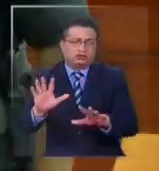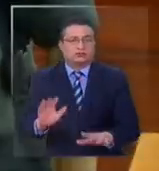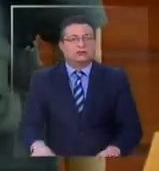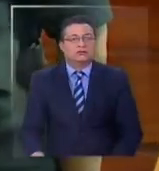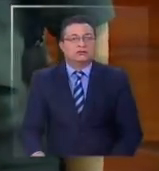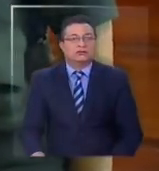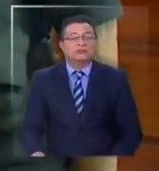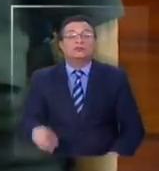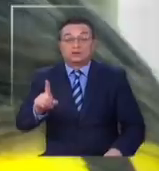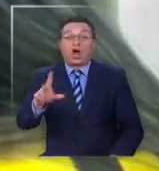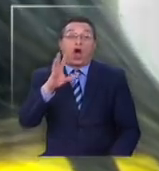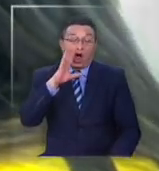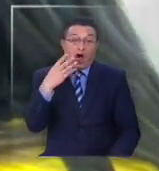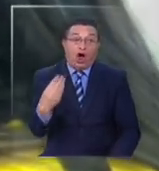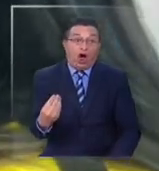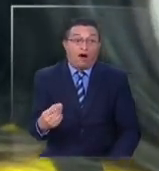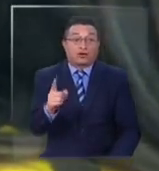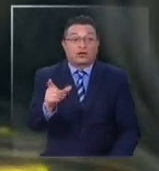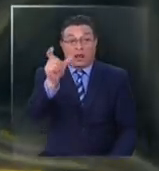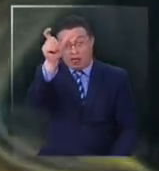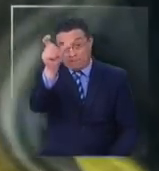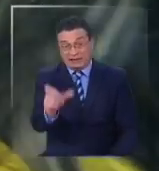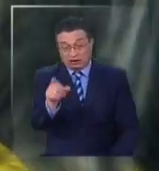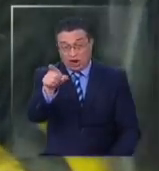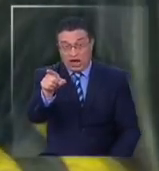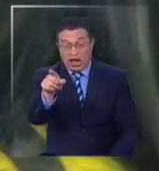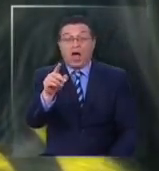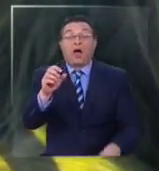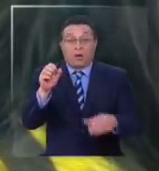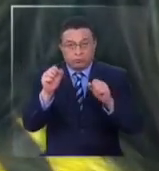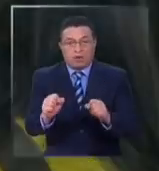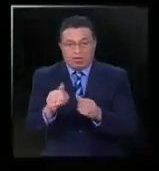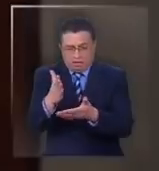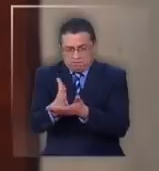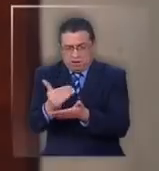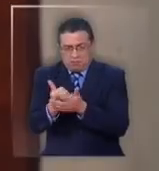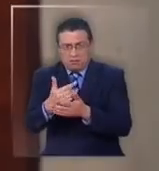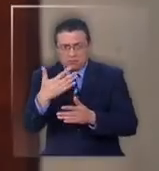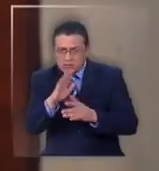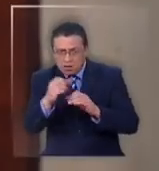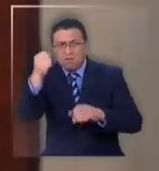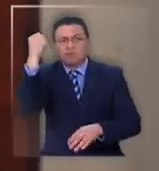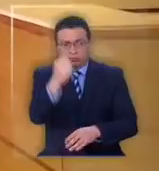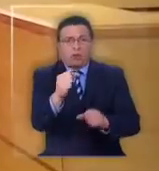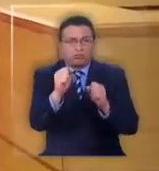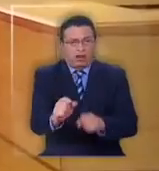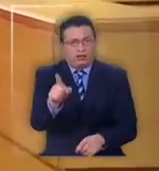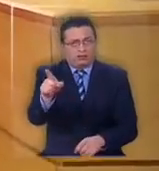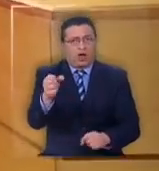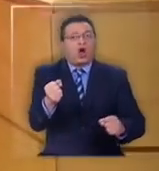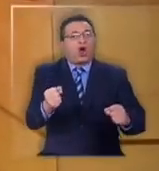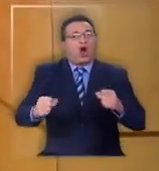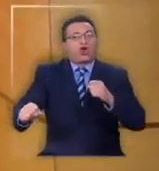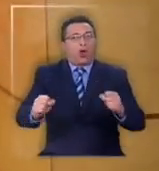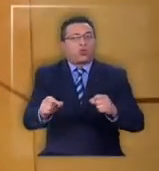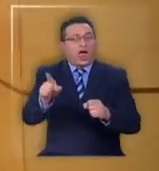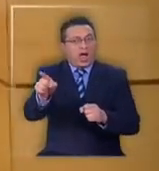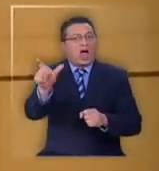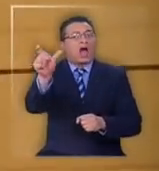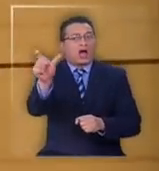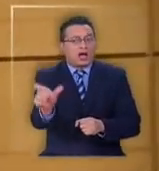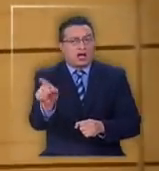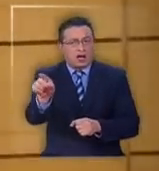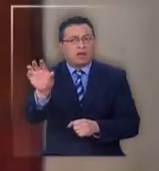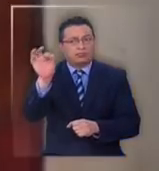Yo creo que evidentemente se trata de una persona que está en condiciones de planificar y llevar a cabo un homicidio. Conductas que